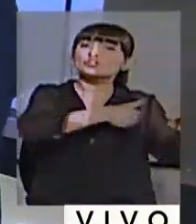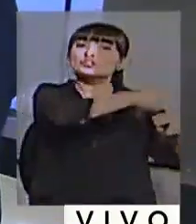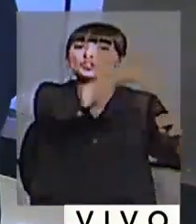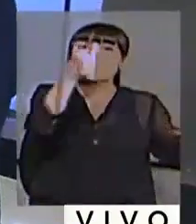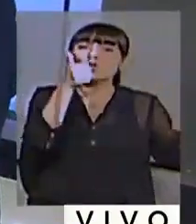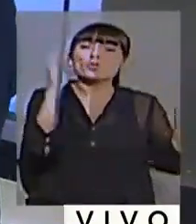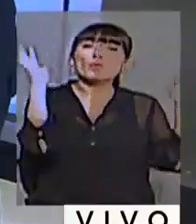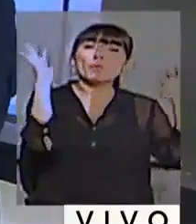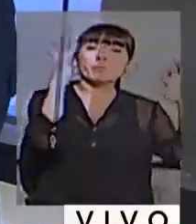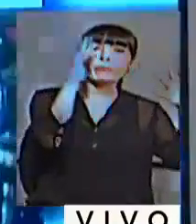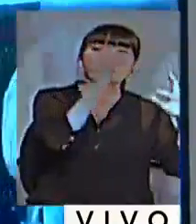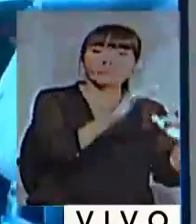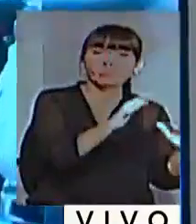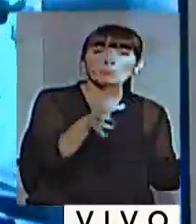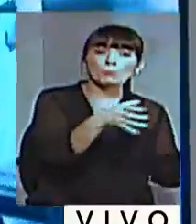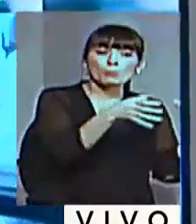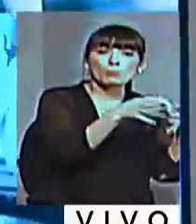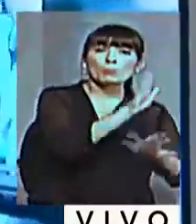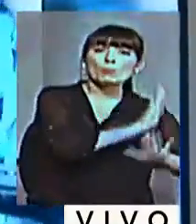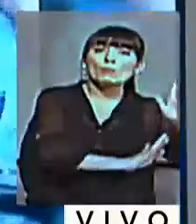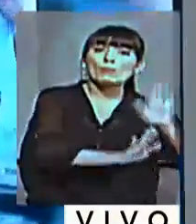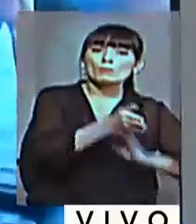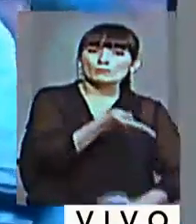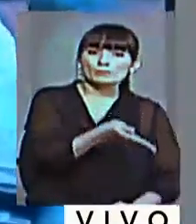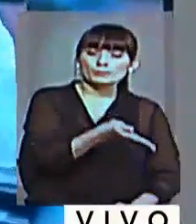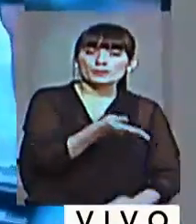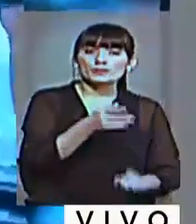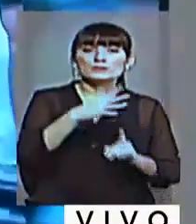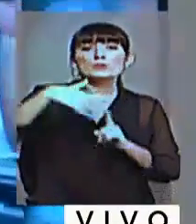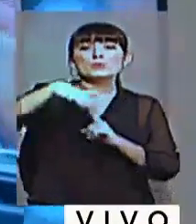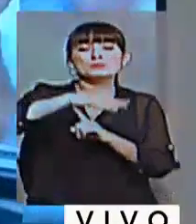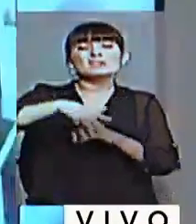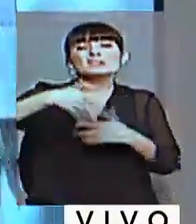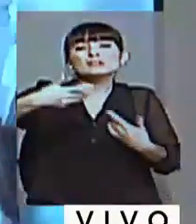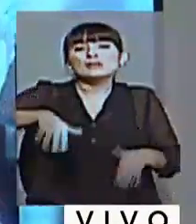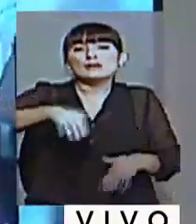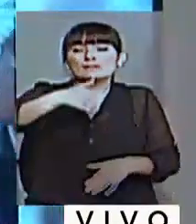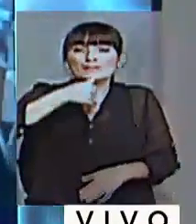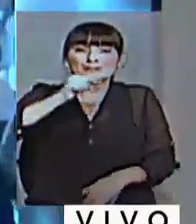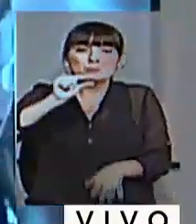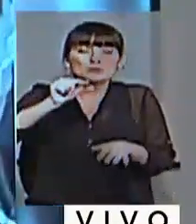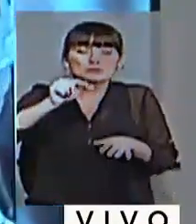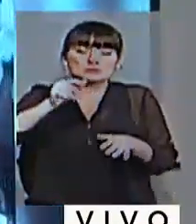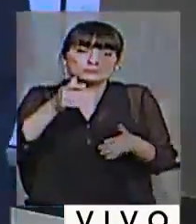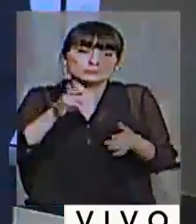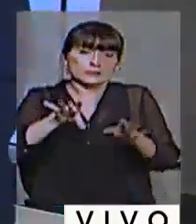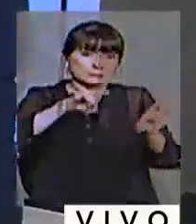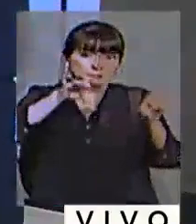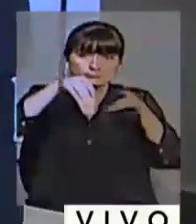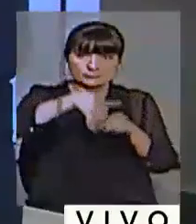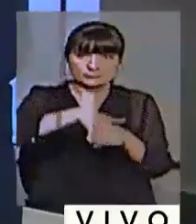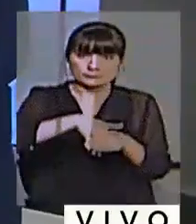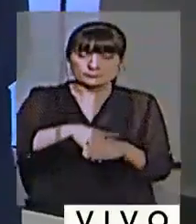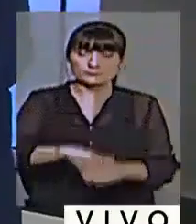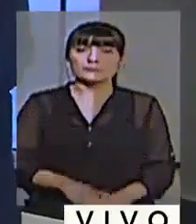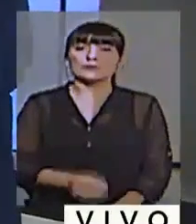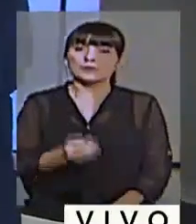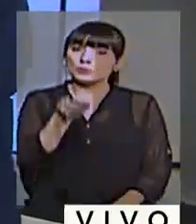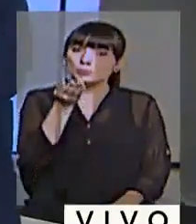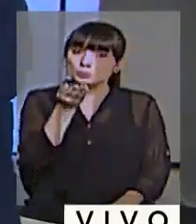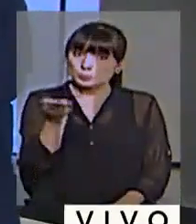nuestro paraguas a protegerse en circunstancias que ya vienen las lluvias. Usted dice que